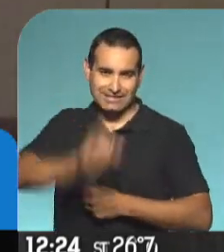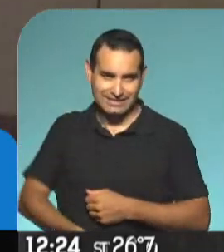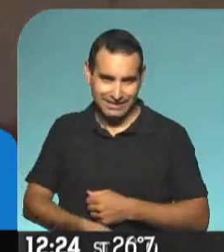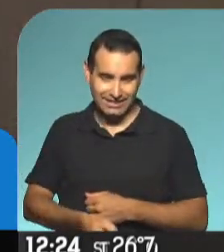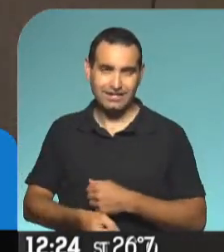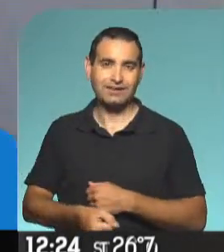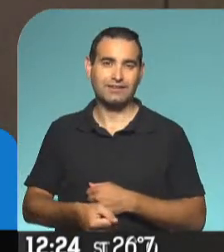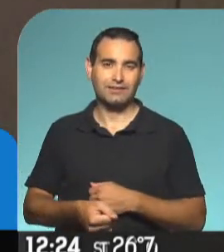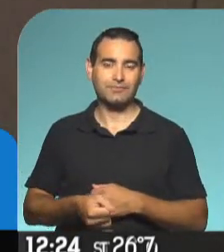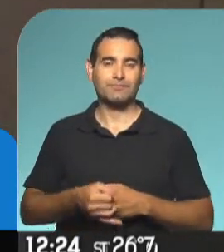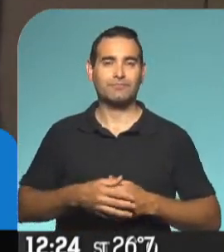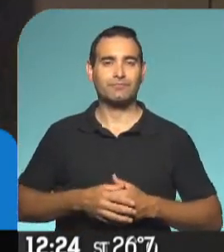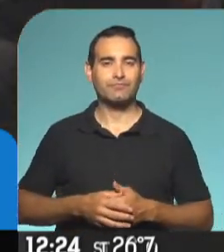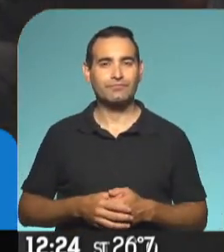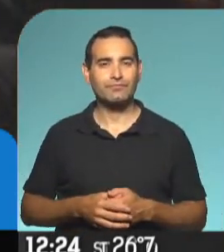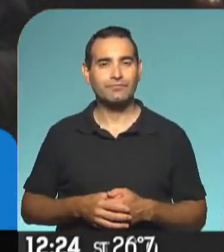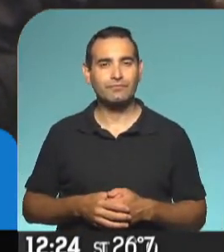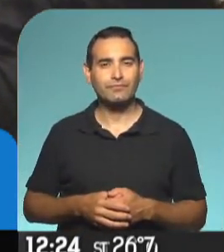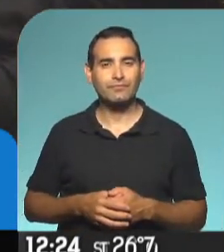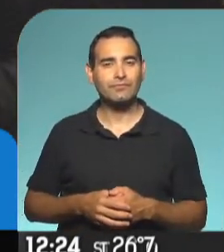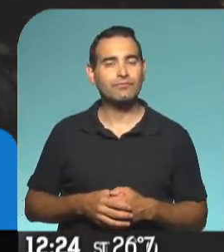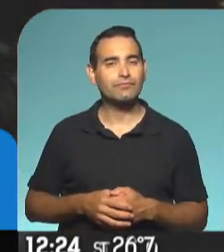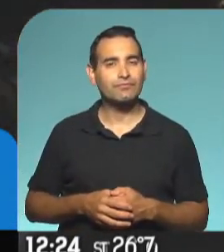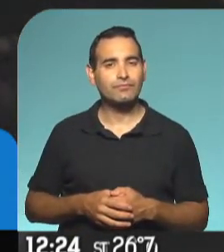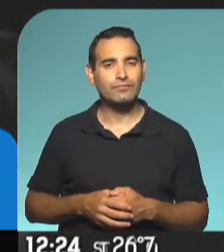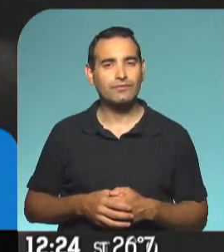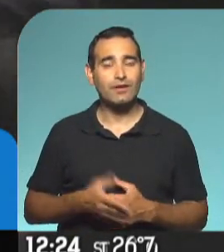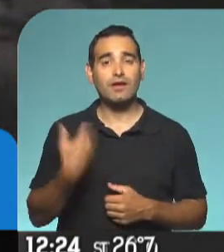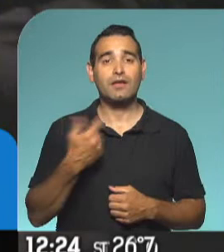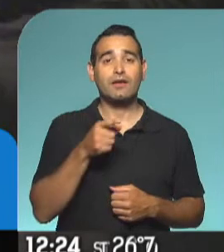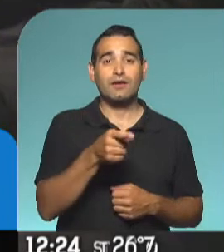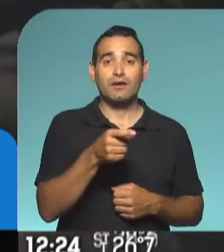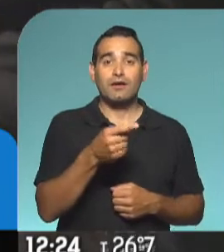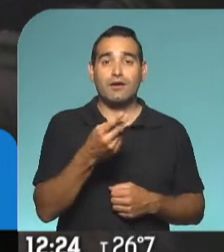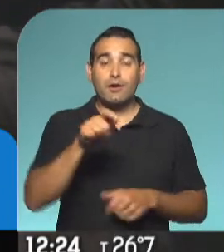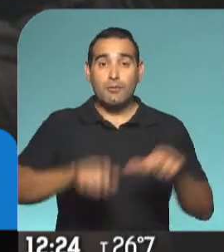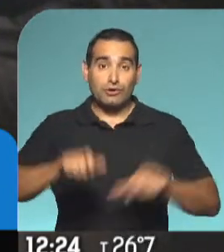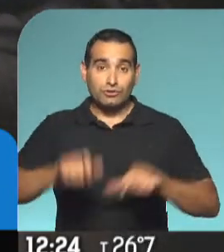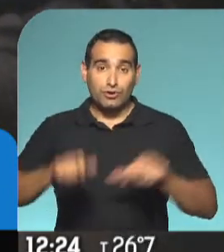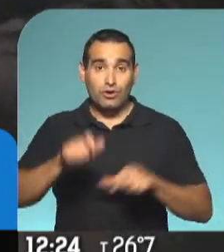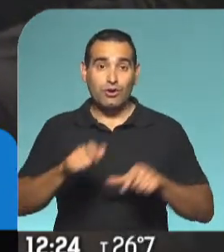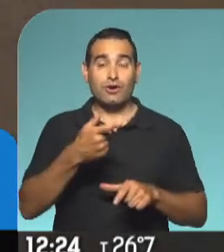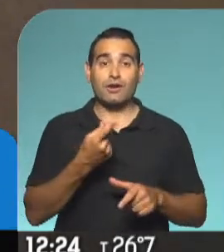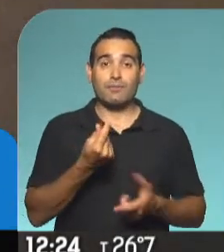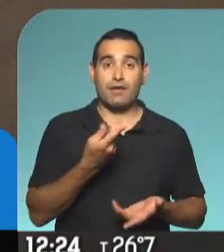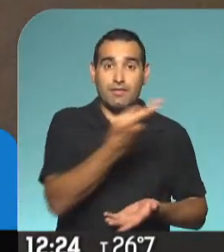manera bastante concentrada, además, porque cuando se toma por personas físicas y por personas